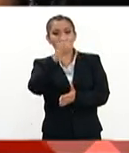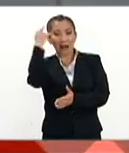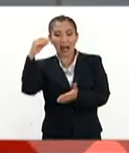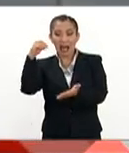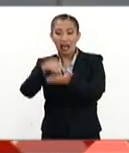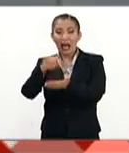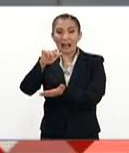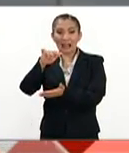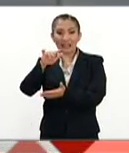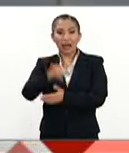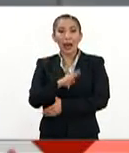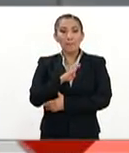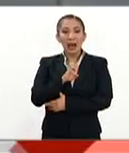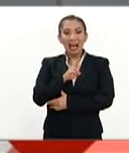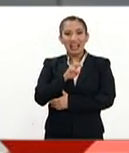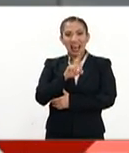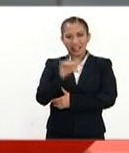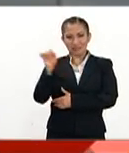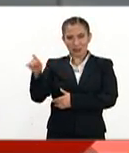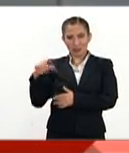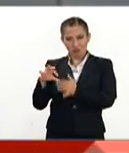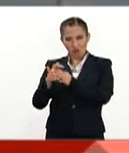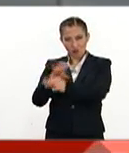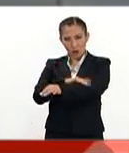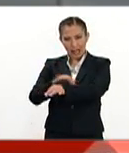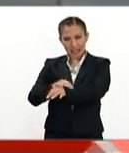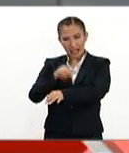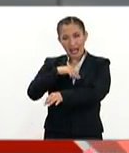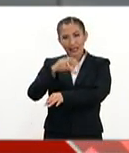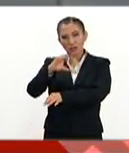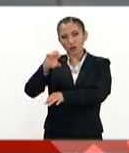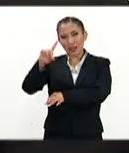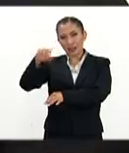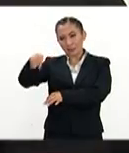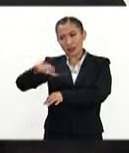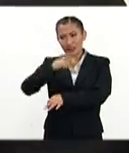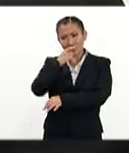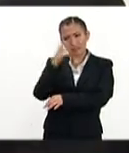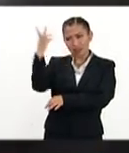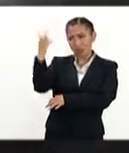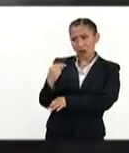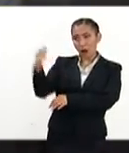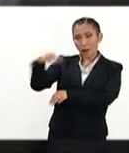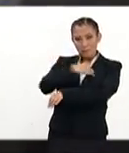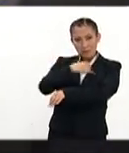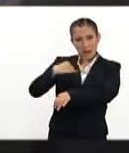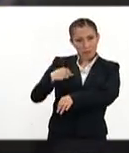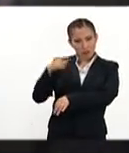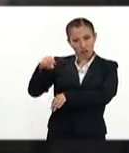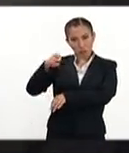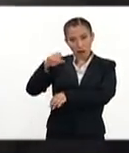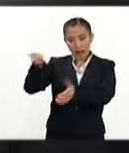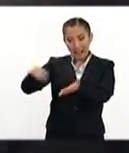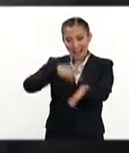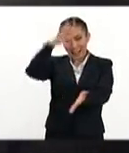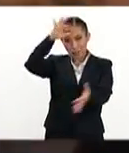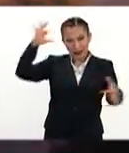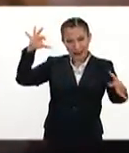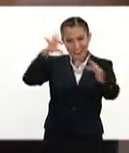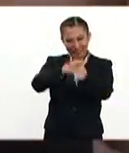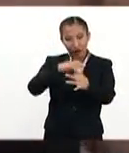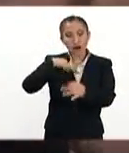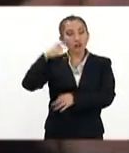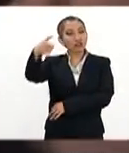alcaldía. Alejandra Barrales, precandidata de la coalición por la CDMX al frente, lamentó la negativa de los integrantes de Morena de firmar el pacto de civilidad.